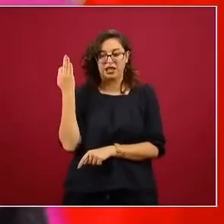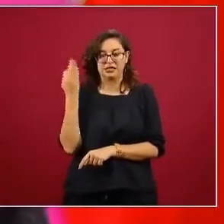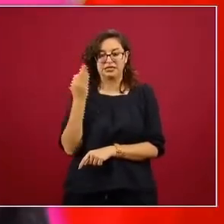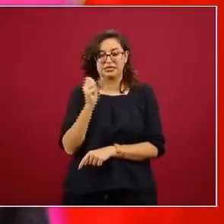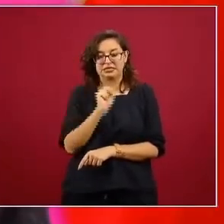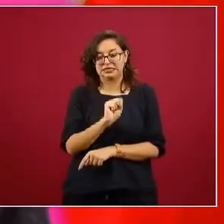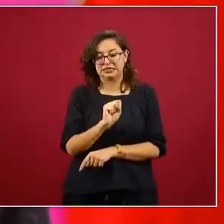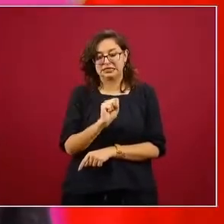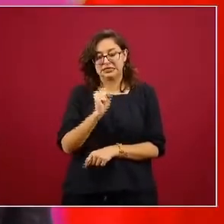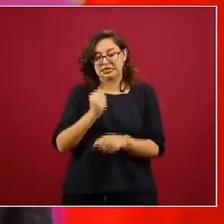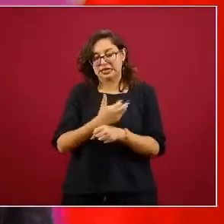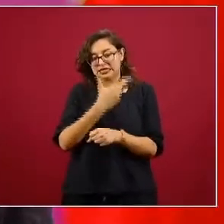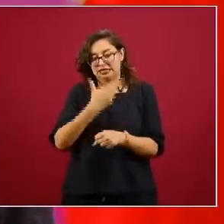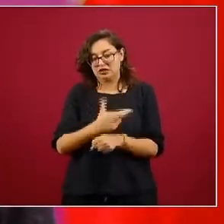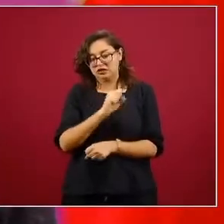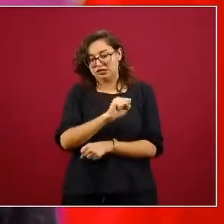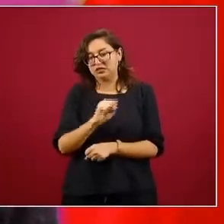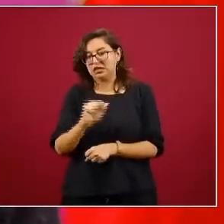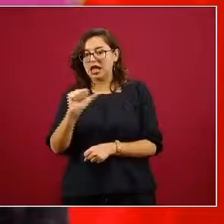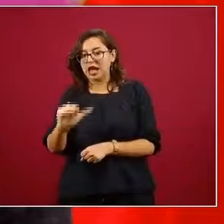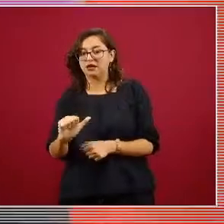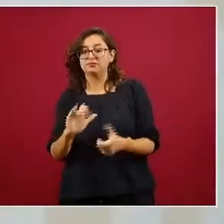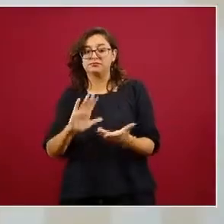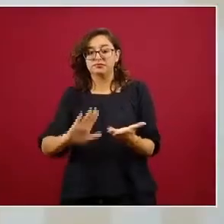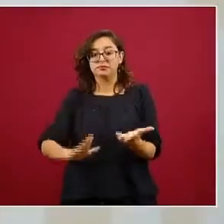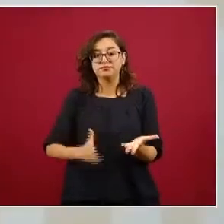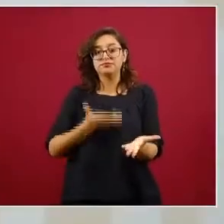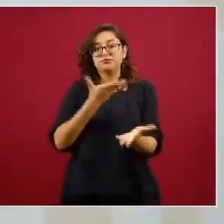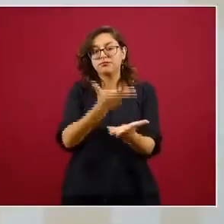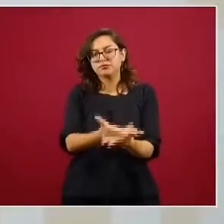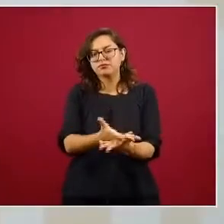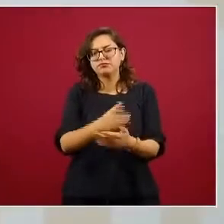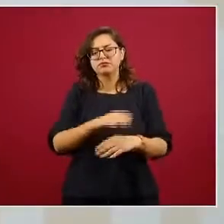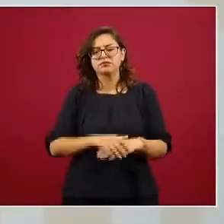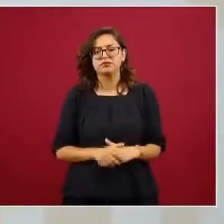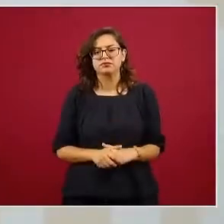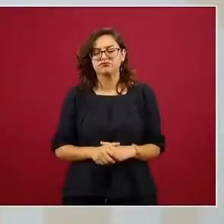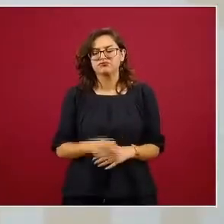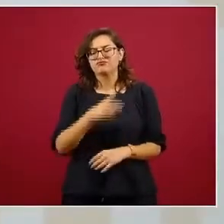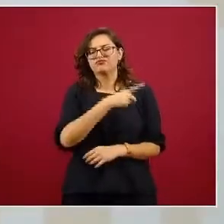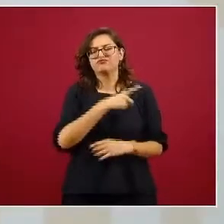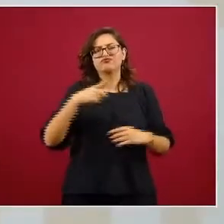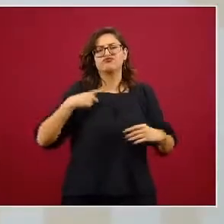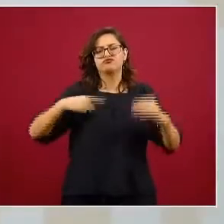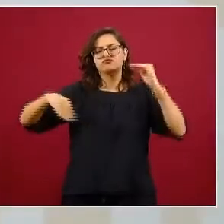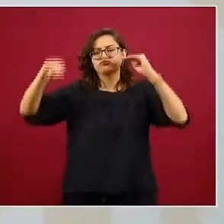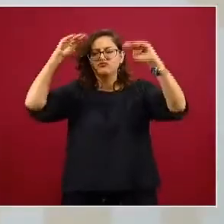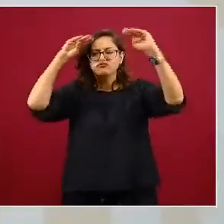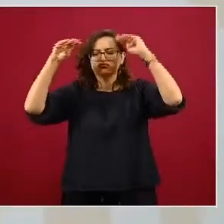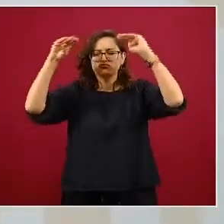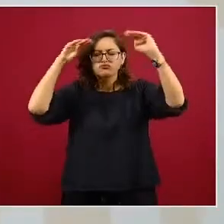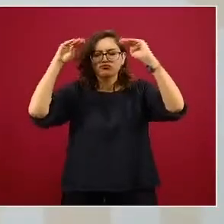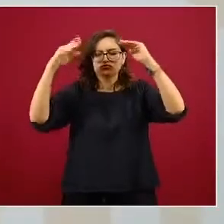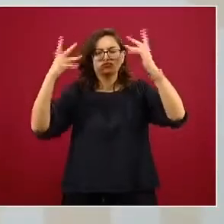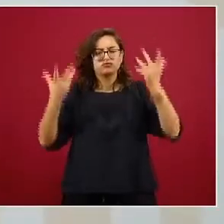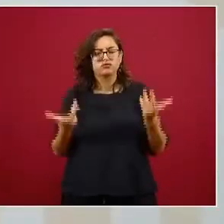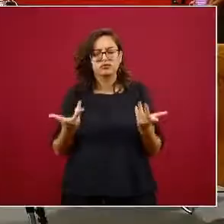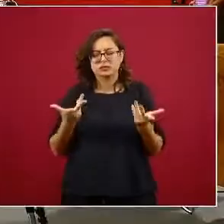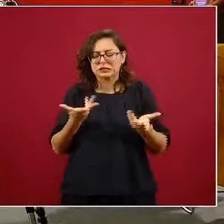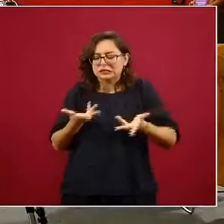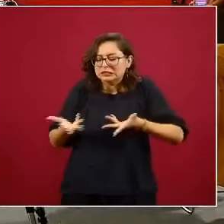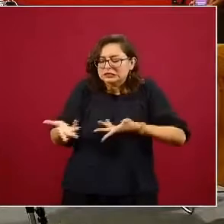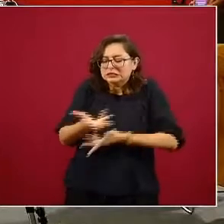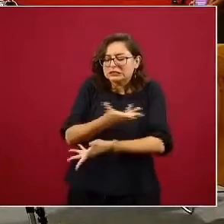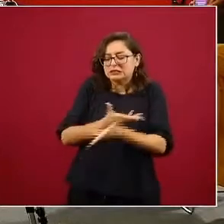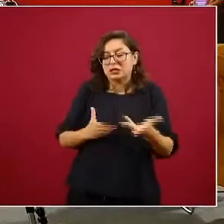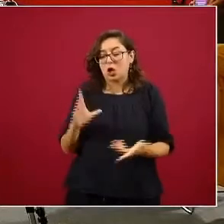al secretario Jorge Alcocer, que tuviéramos un espacio de reflexión utilizando el mecanismo de CONAGO, con él